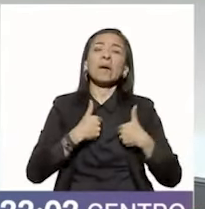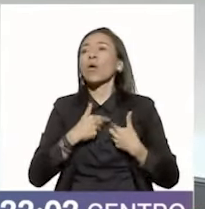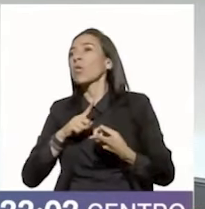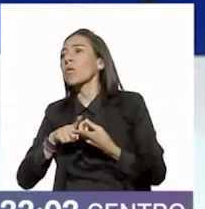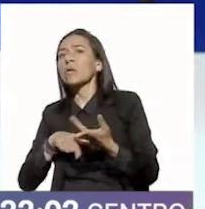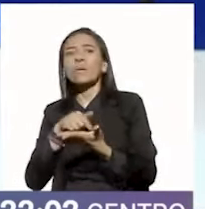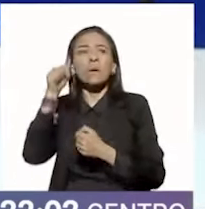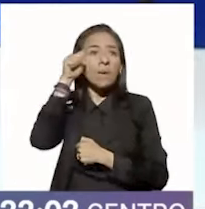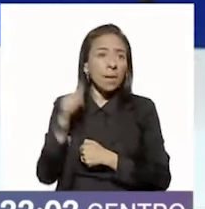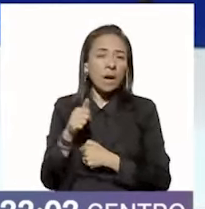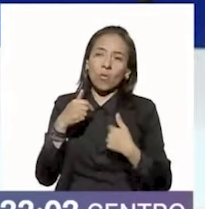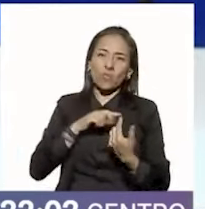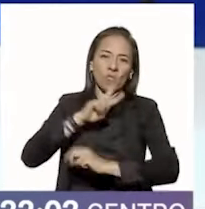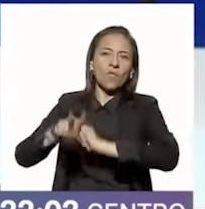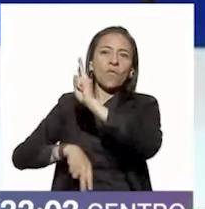Sí, es.